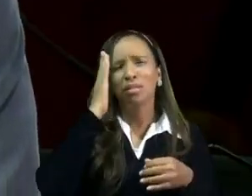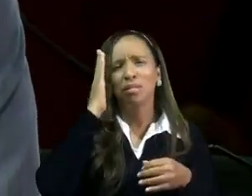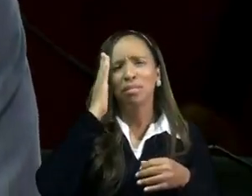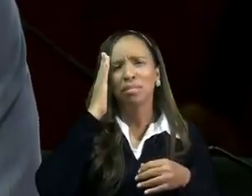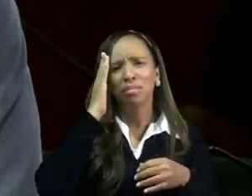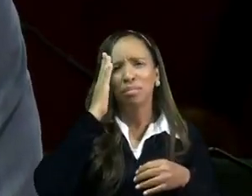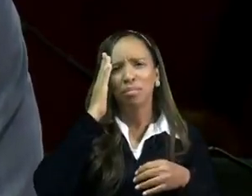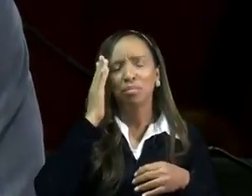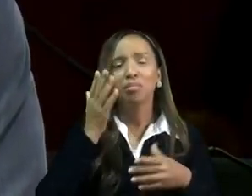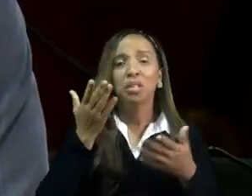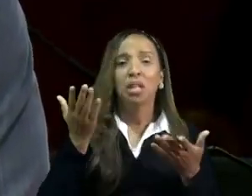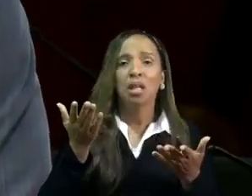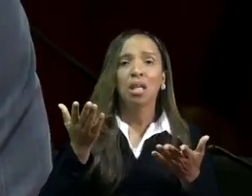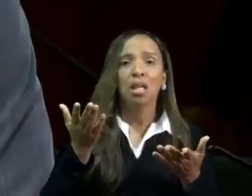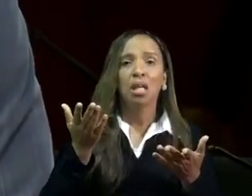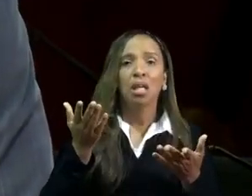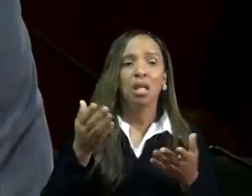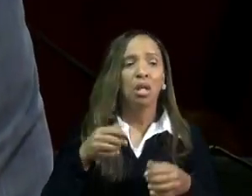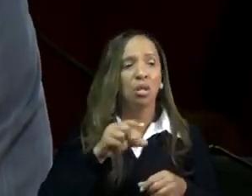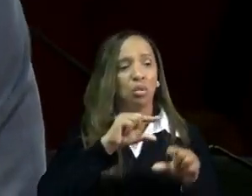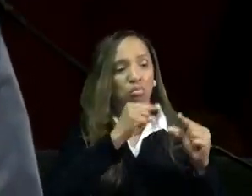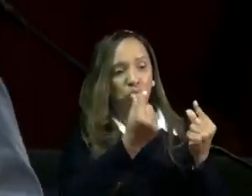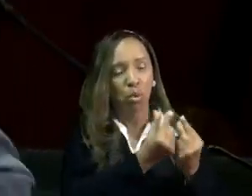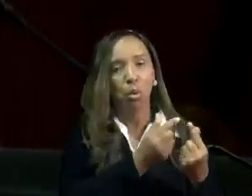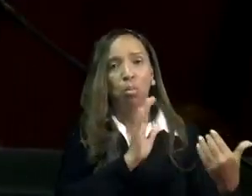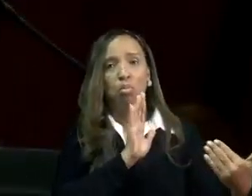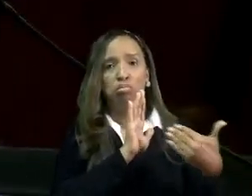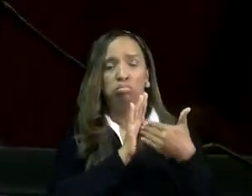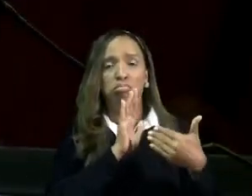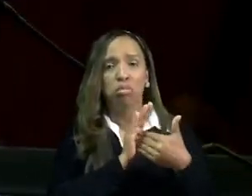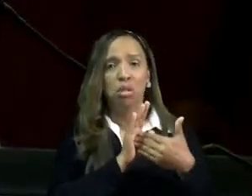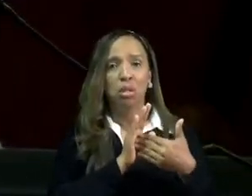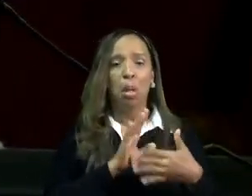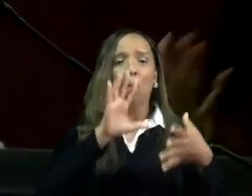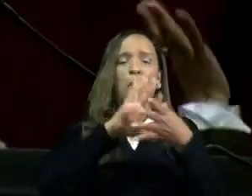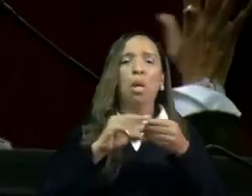tanto, yo solicito un cierre de debate. Tailuma